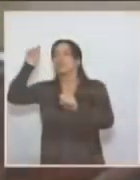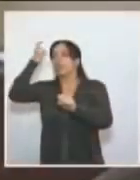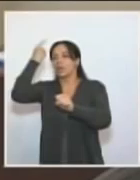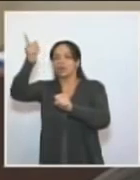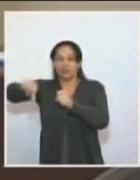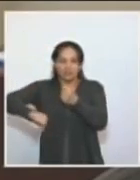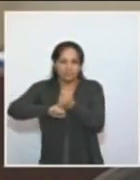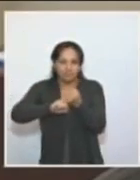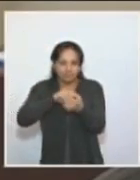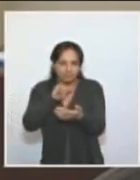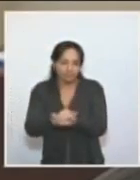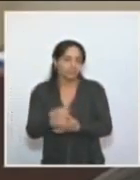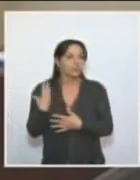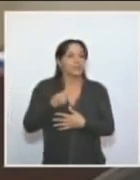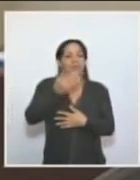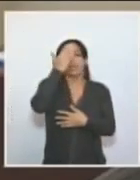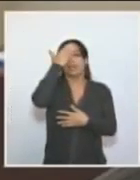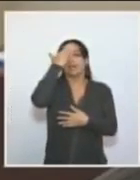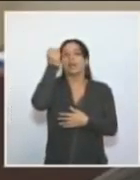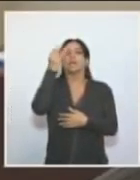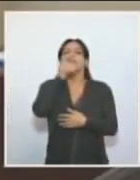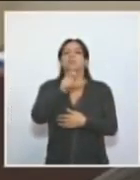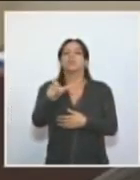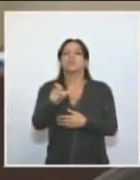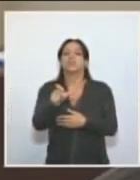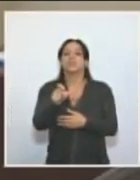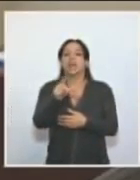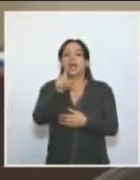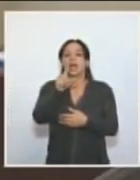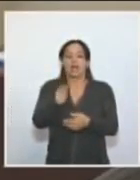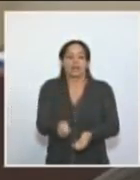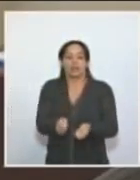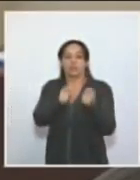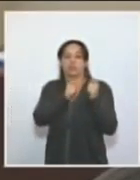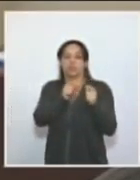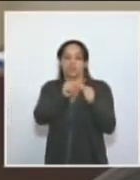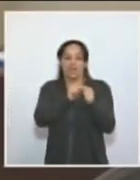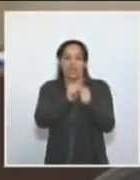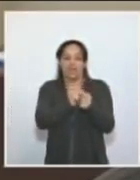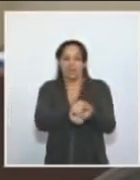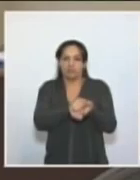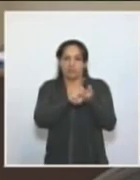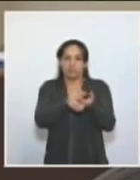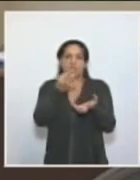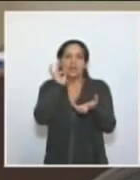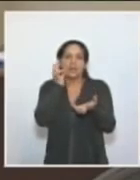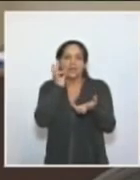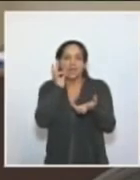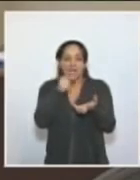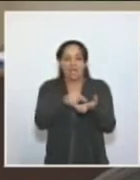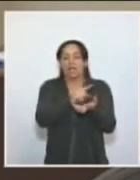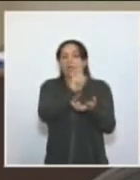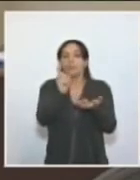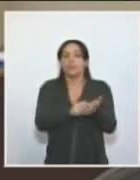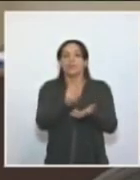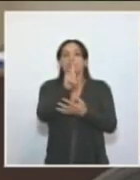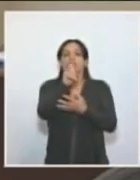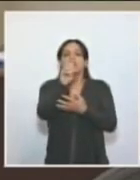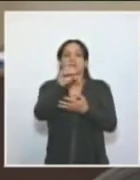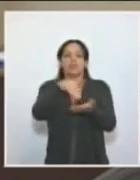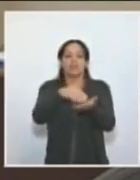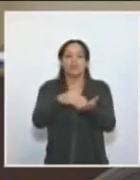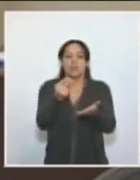Con el reconocimiento de los 60 mil por carga de café en esta cosecha, es